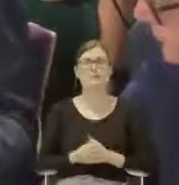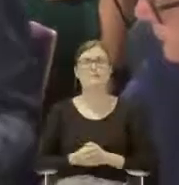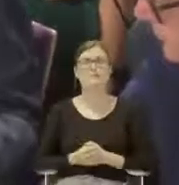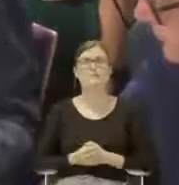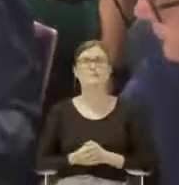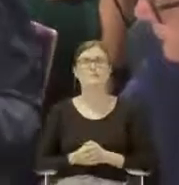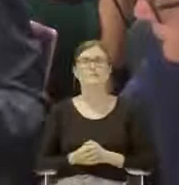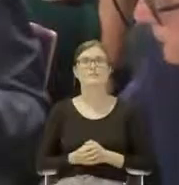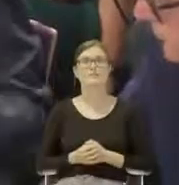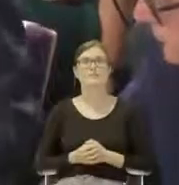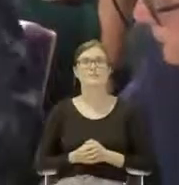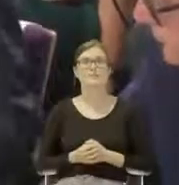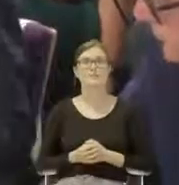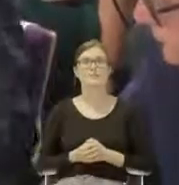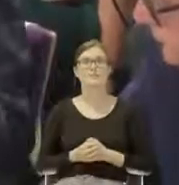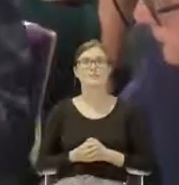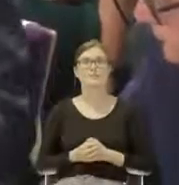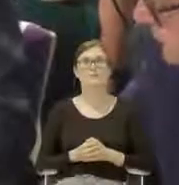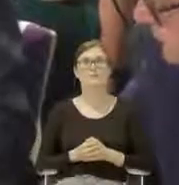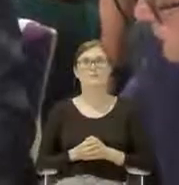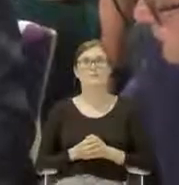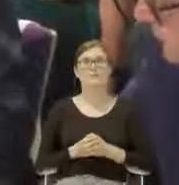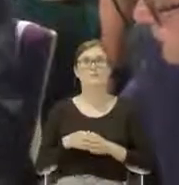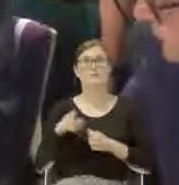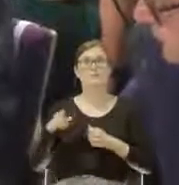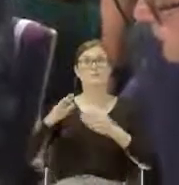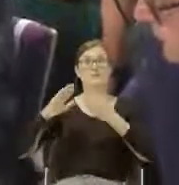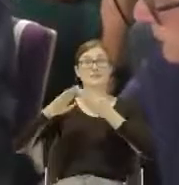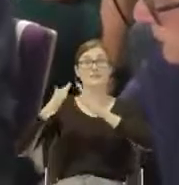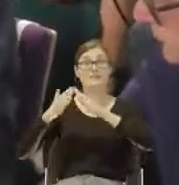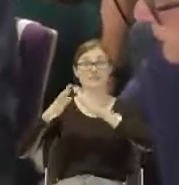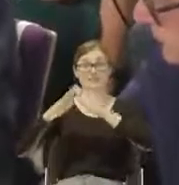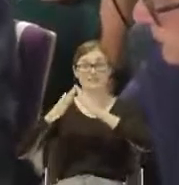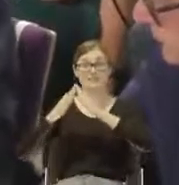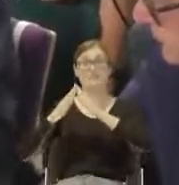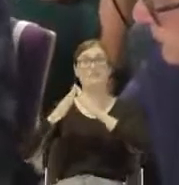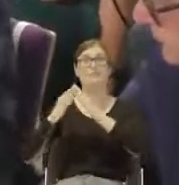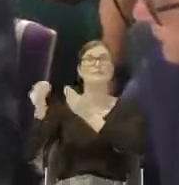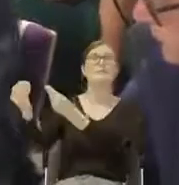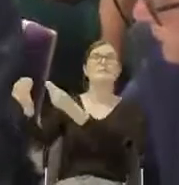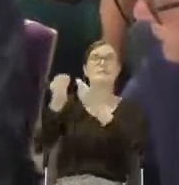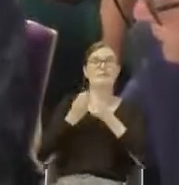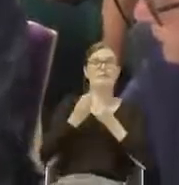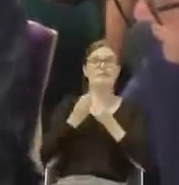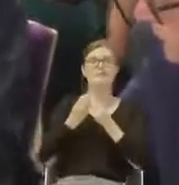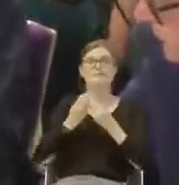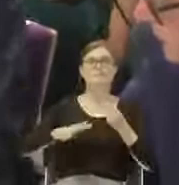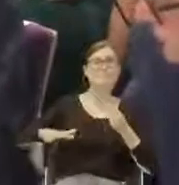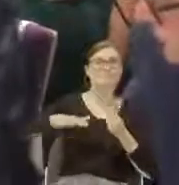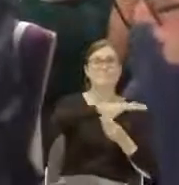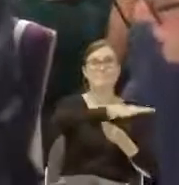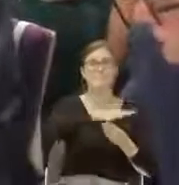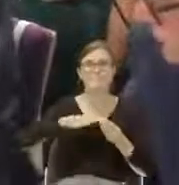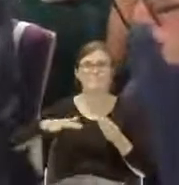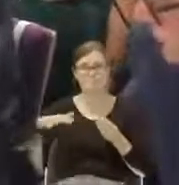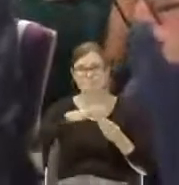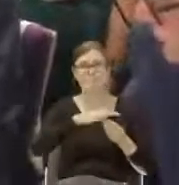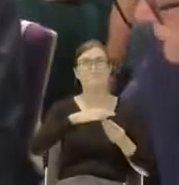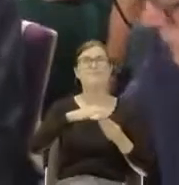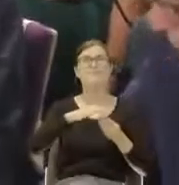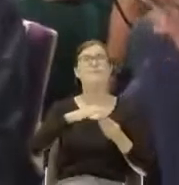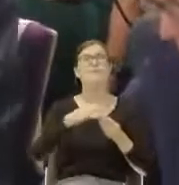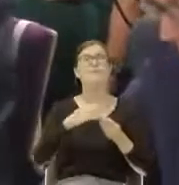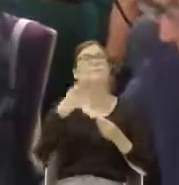servicios públicos, nuestra historia, nuestras escuelas, nuestros hospitales, la ciudadanía, los y las trabajadoras y, sobre